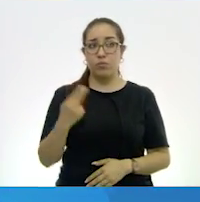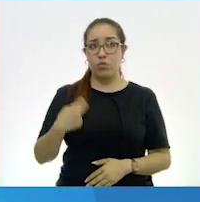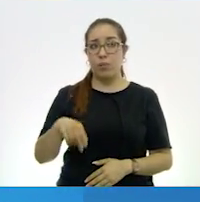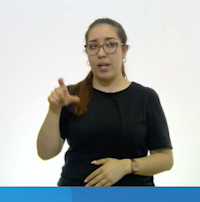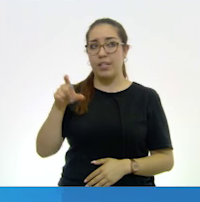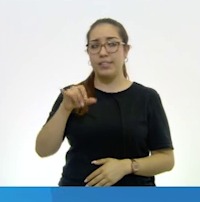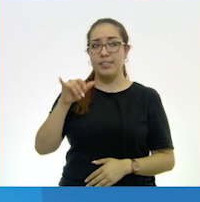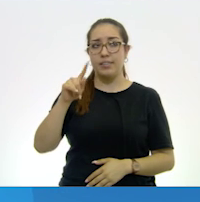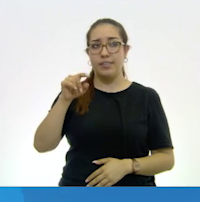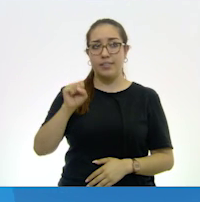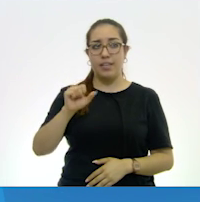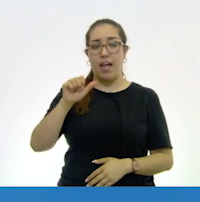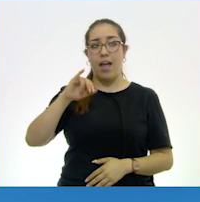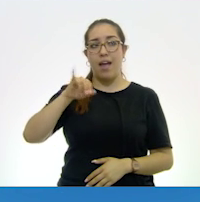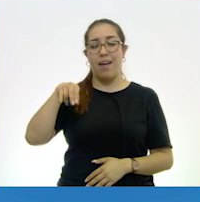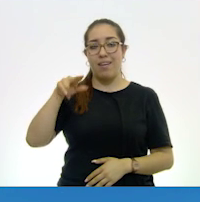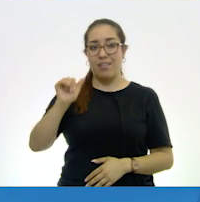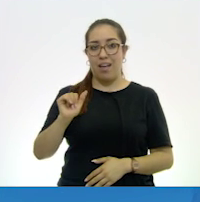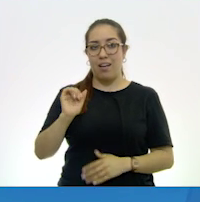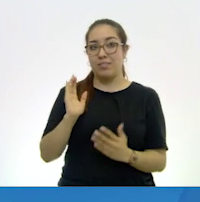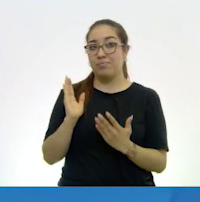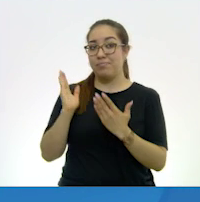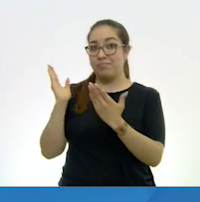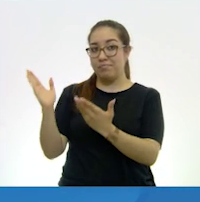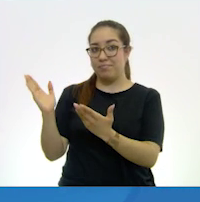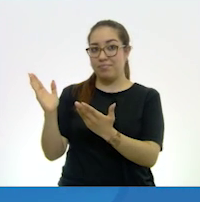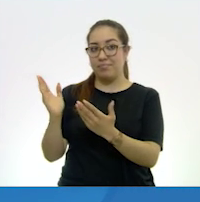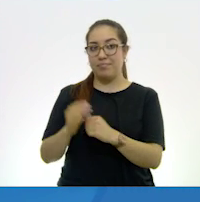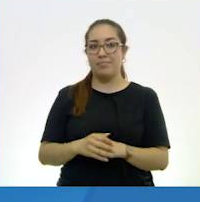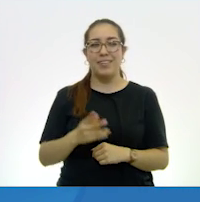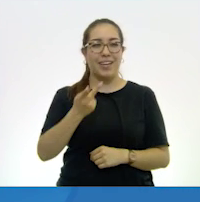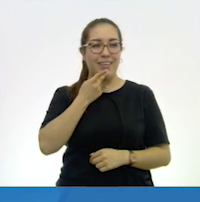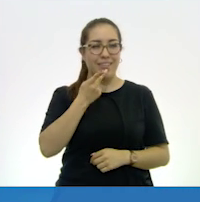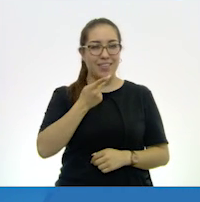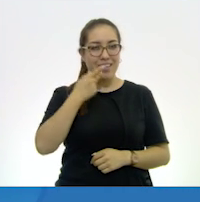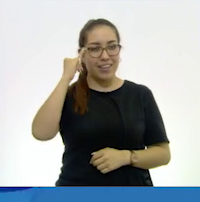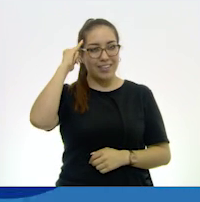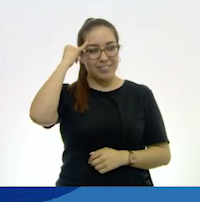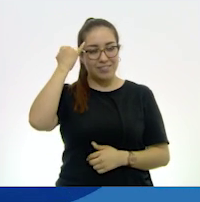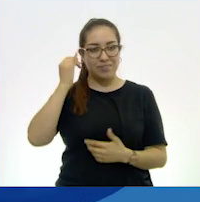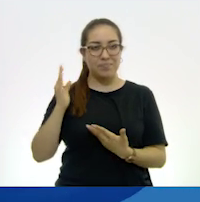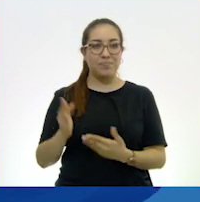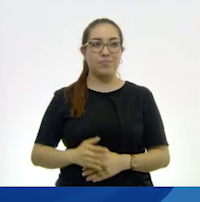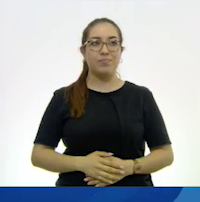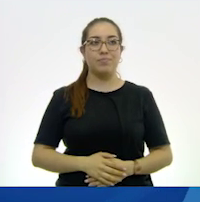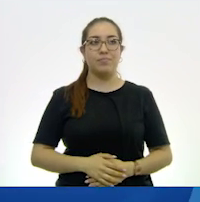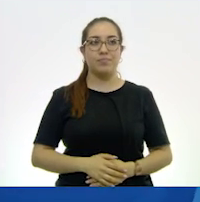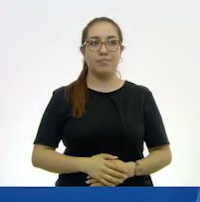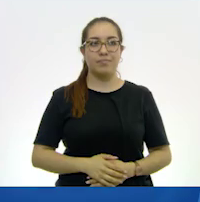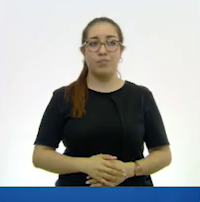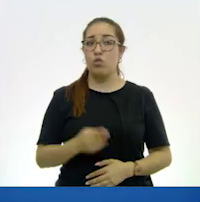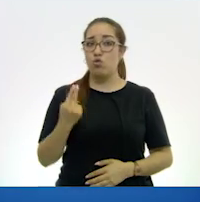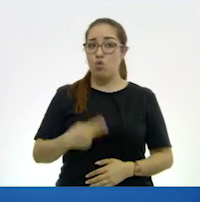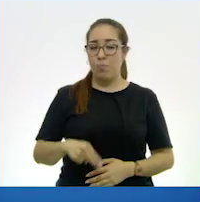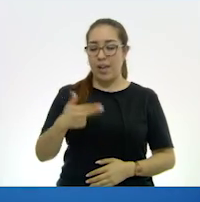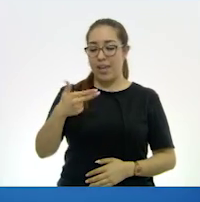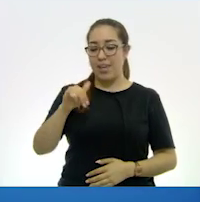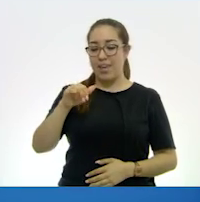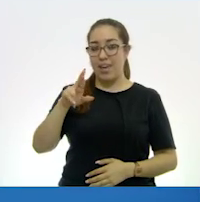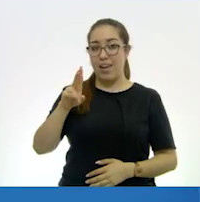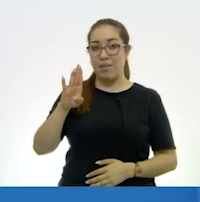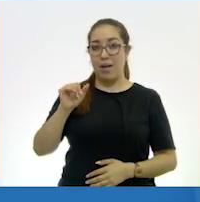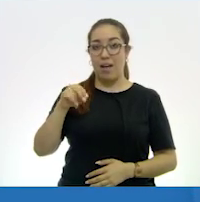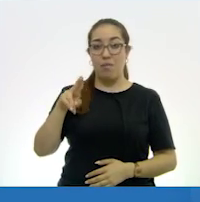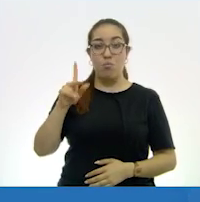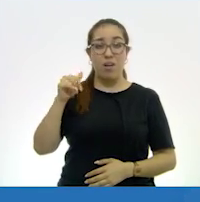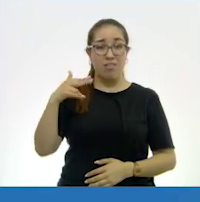Shitsanu. Shitsanu. Gehenbaru hogu yu. Kinina punju. Hierbabuena. Es